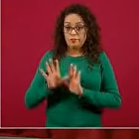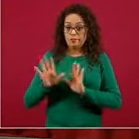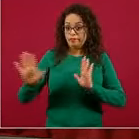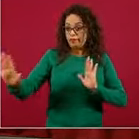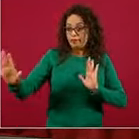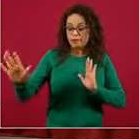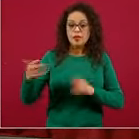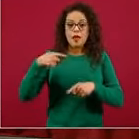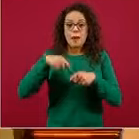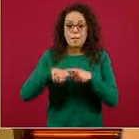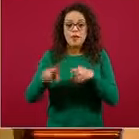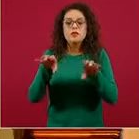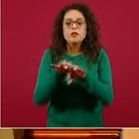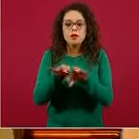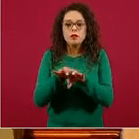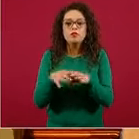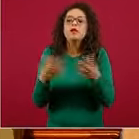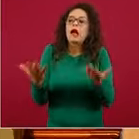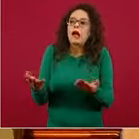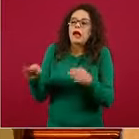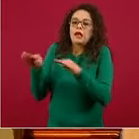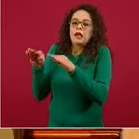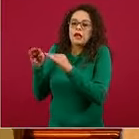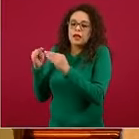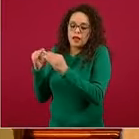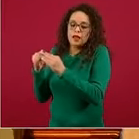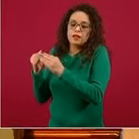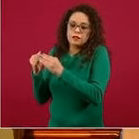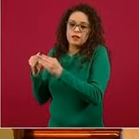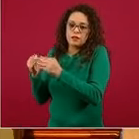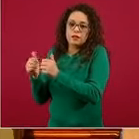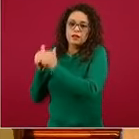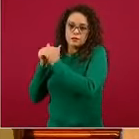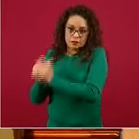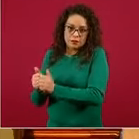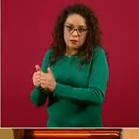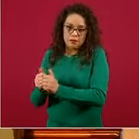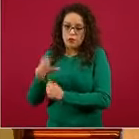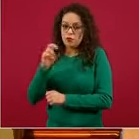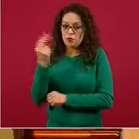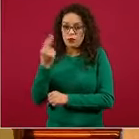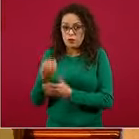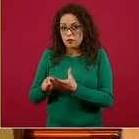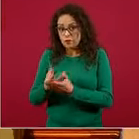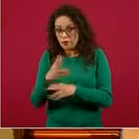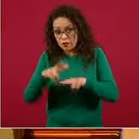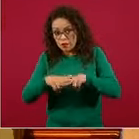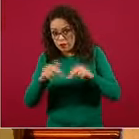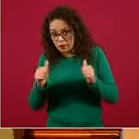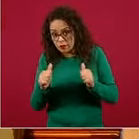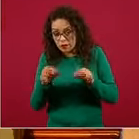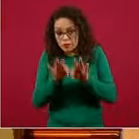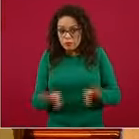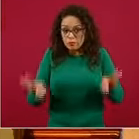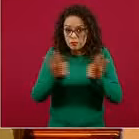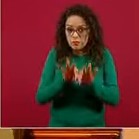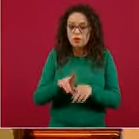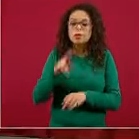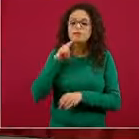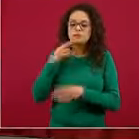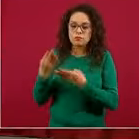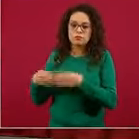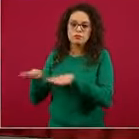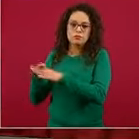de poderme quedar en casa si no tengo ninguna actividad importante o relevante que realizar. Quedarme en